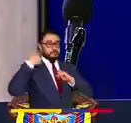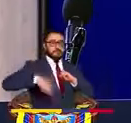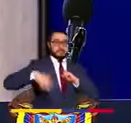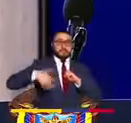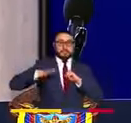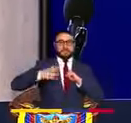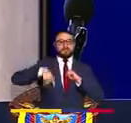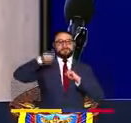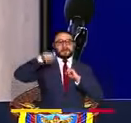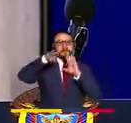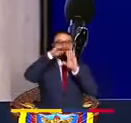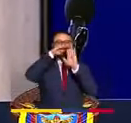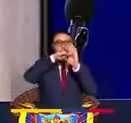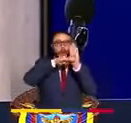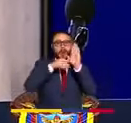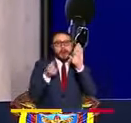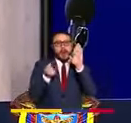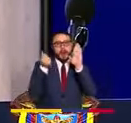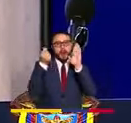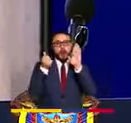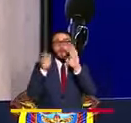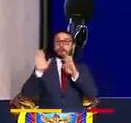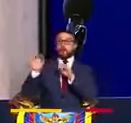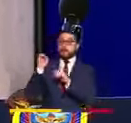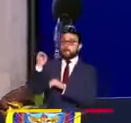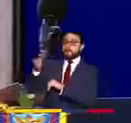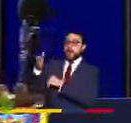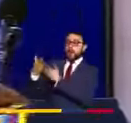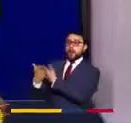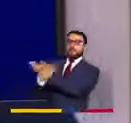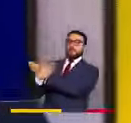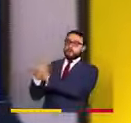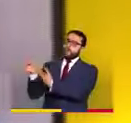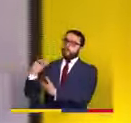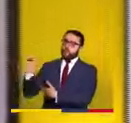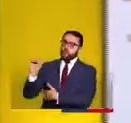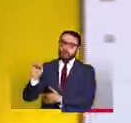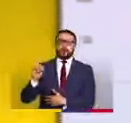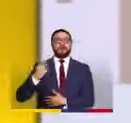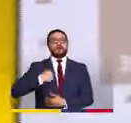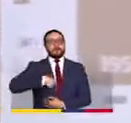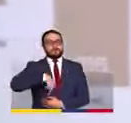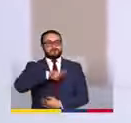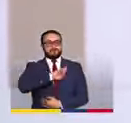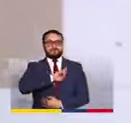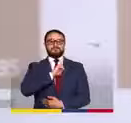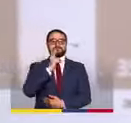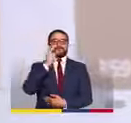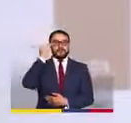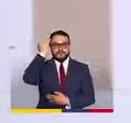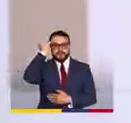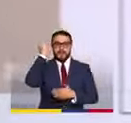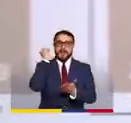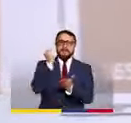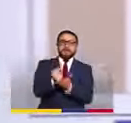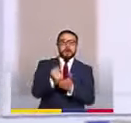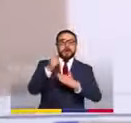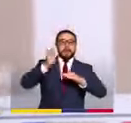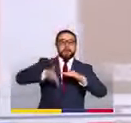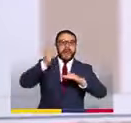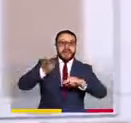una política monetaria que no fue la del Banco de la República, sino no poner peajes,